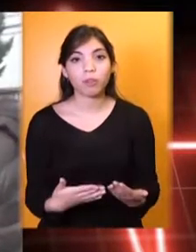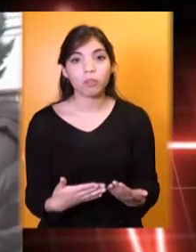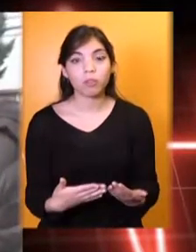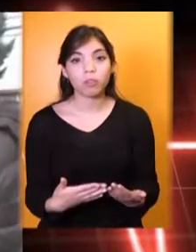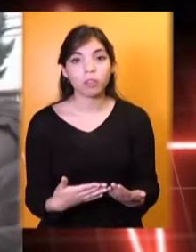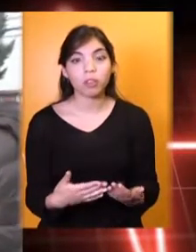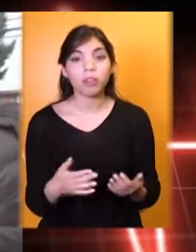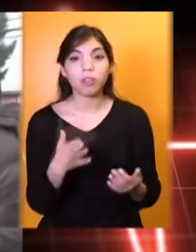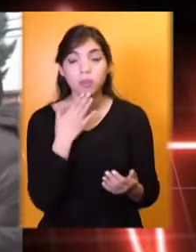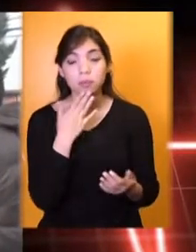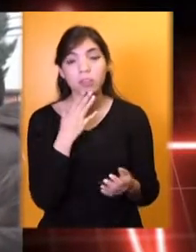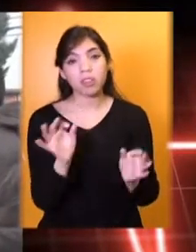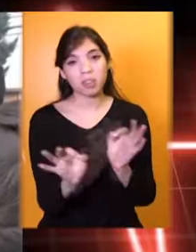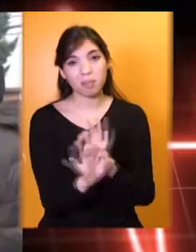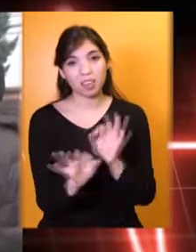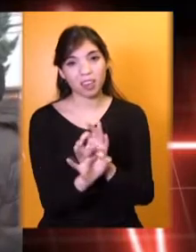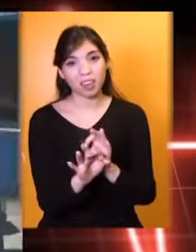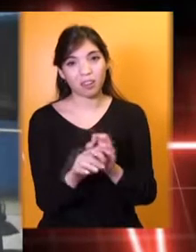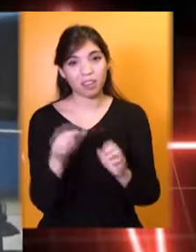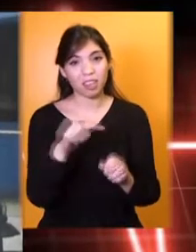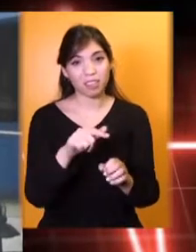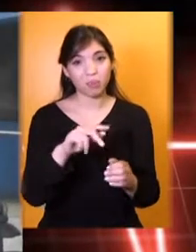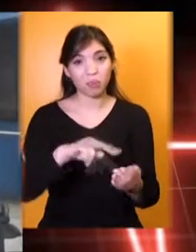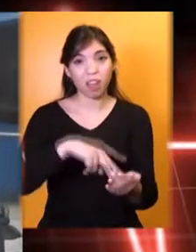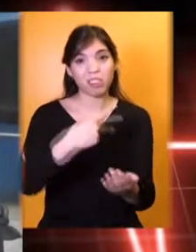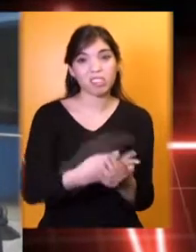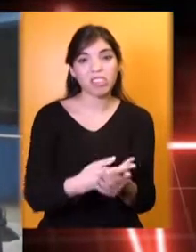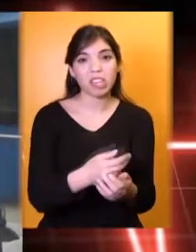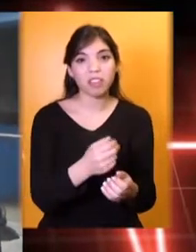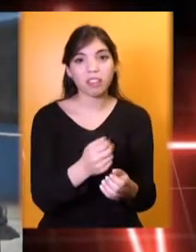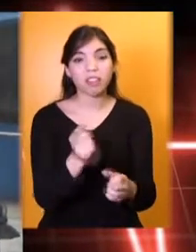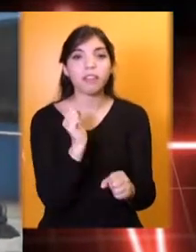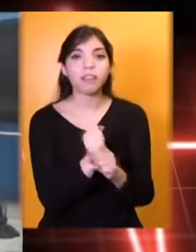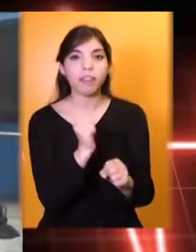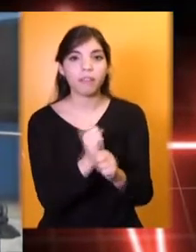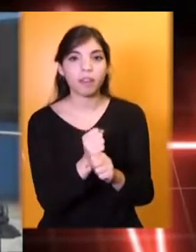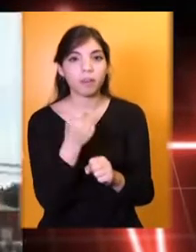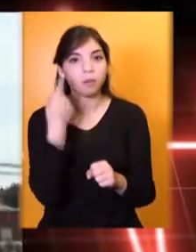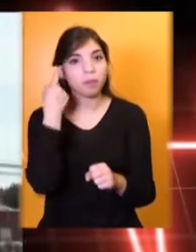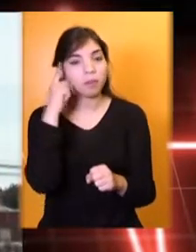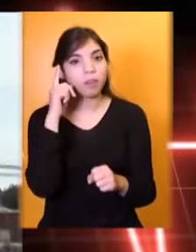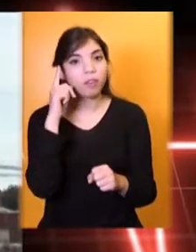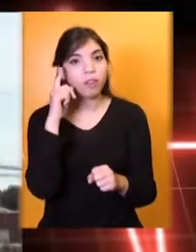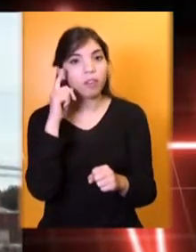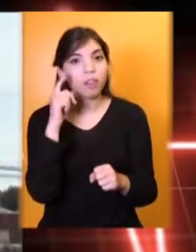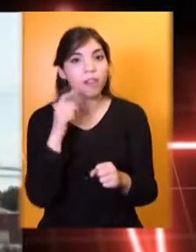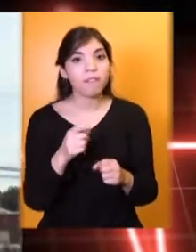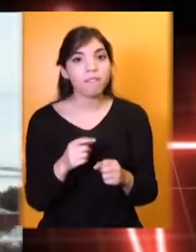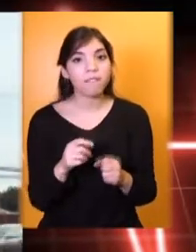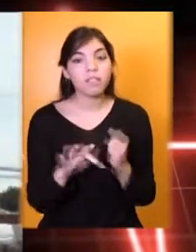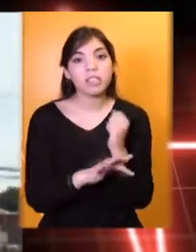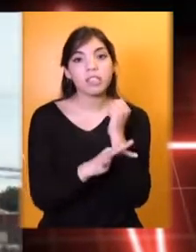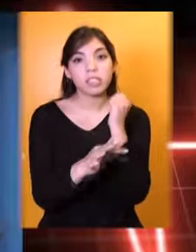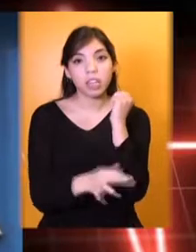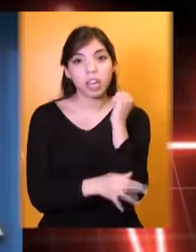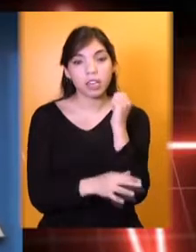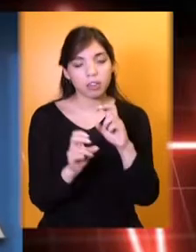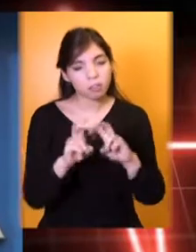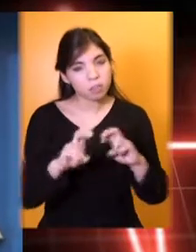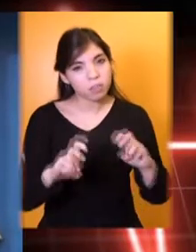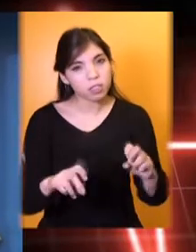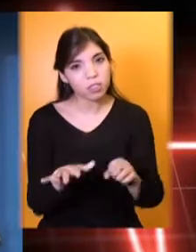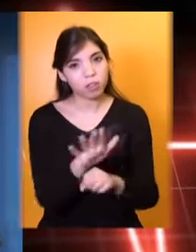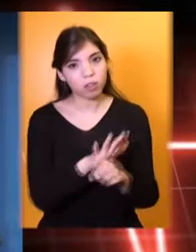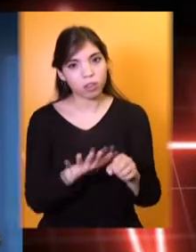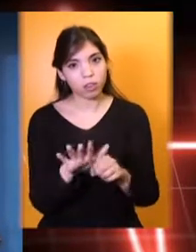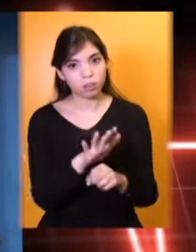efectivo policial explicó además que se trataría de un accidente laboral. Sin embargo, la fiscalía lleva una investigación del caso,